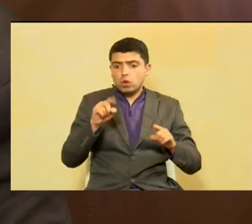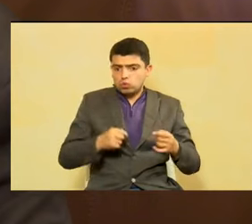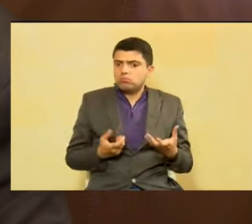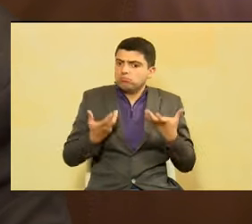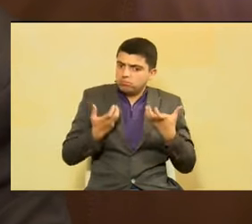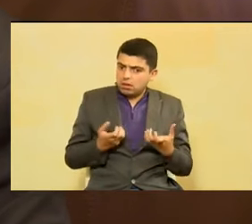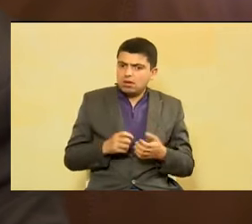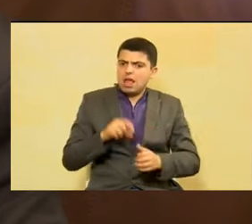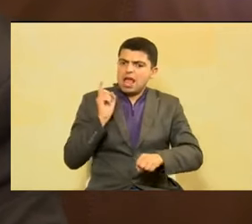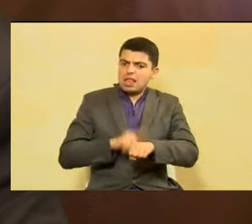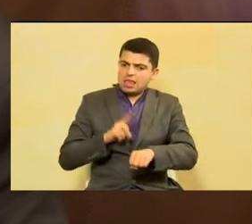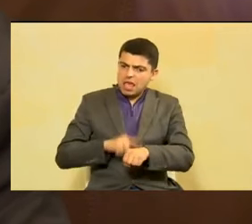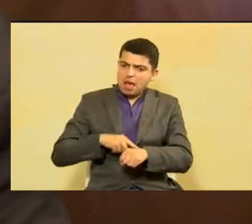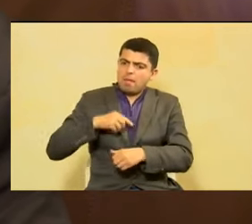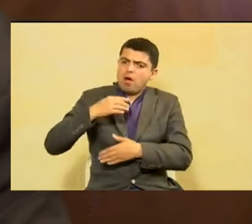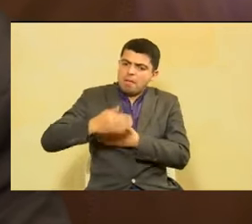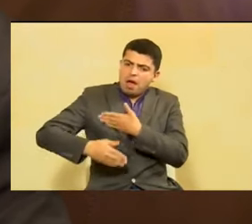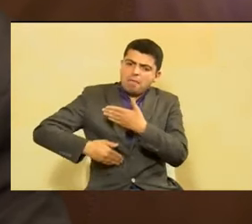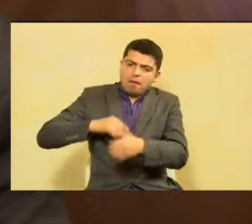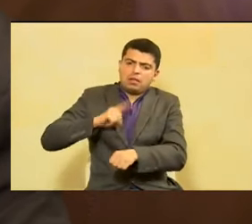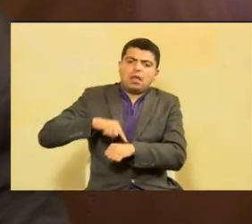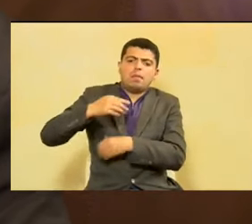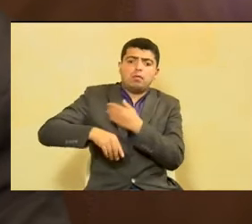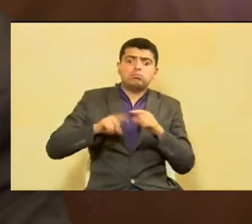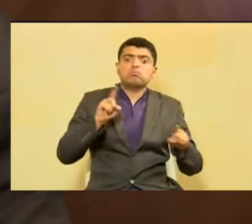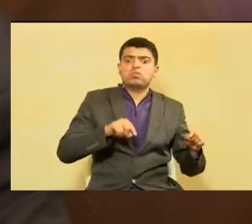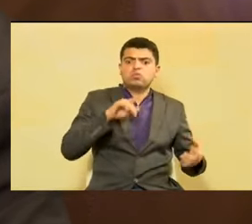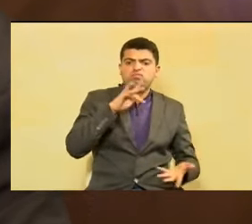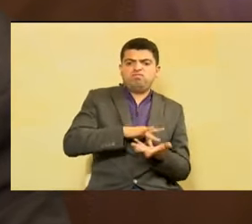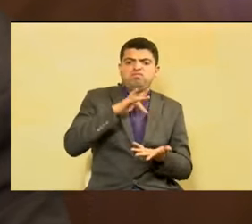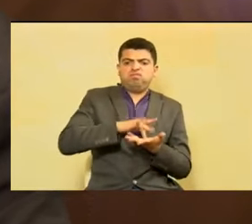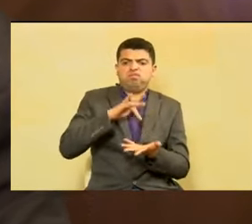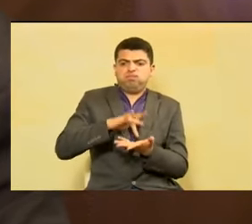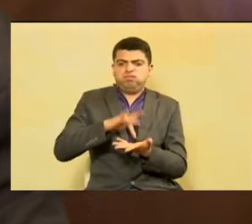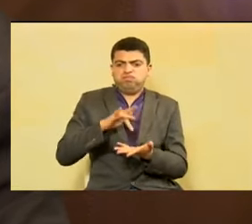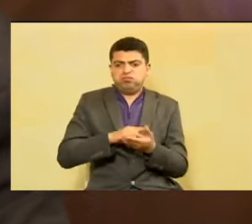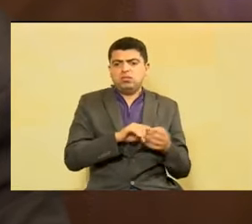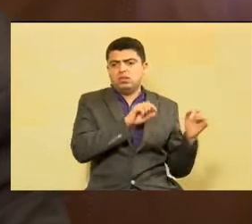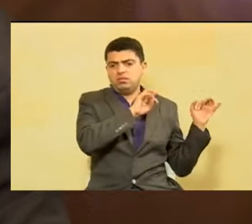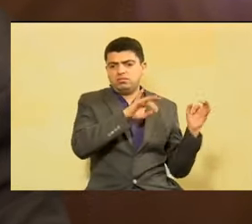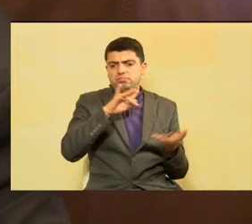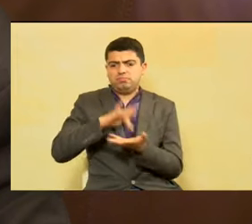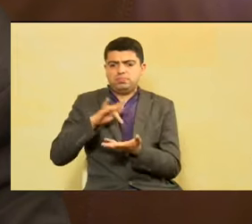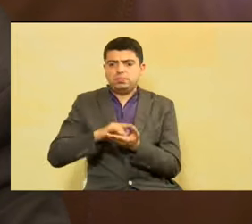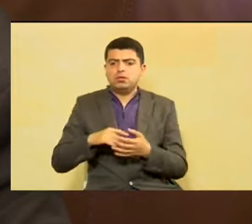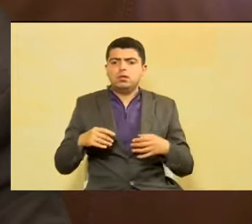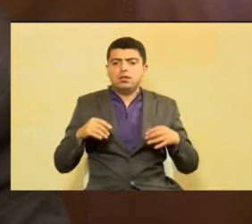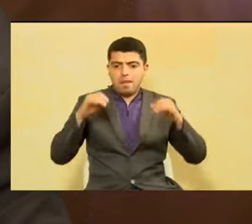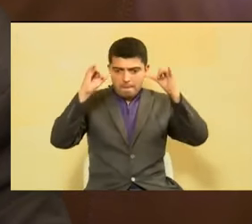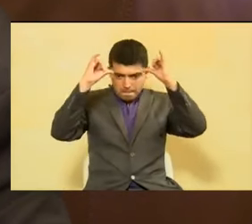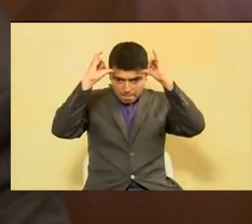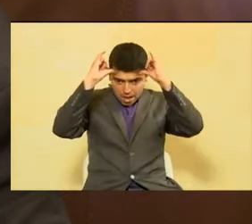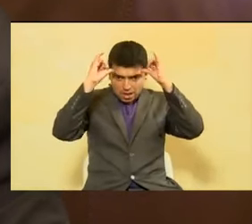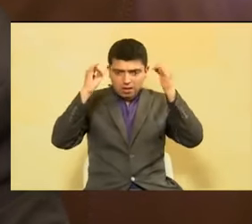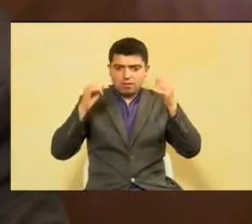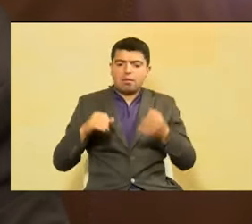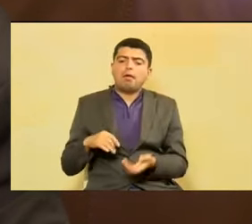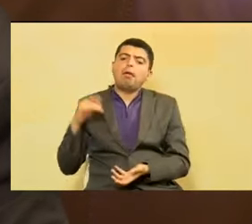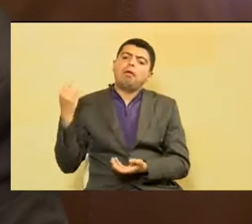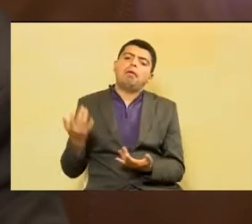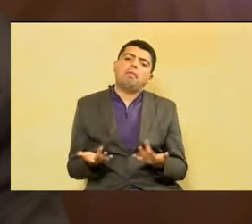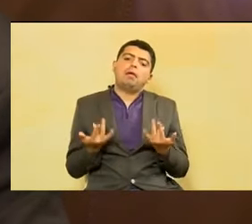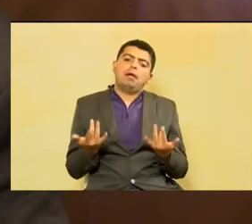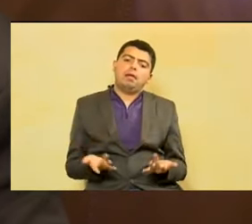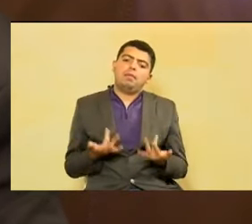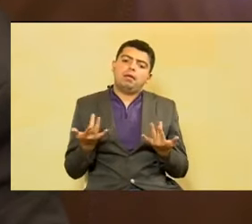llevemos tanto tiempo que estas personas lleven tanto tiempo viniendo acá y que este proyecto no lo hayamos aprobado o que no